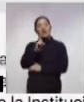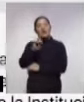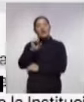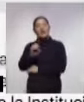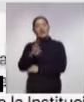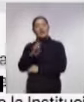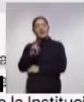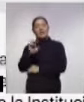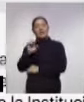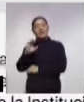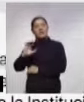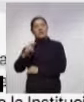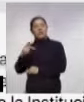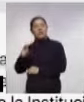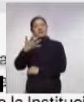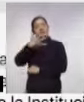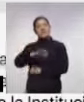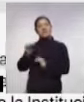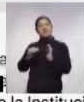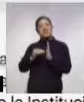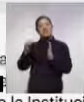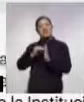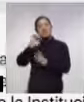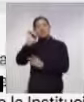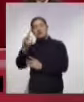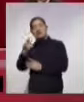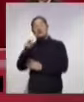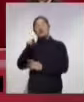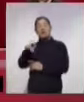dólares, fue hecha por autoridades españolas en aquel